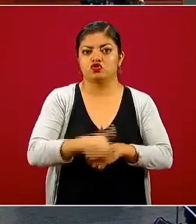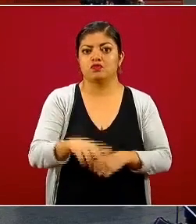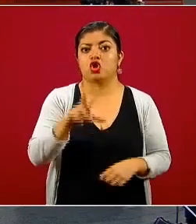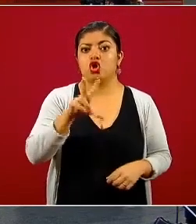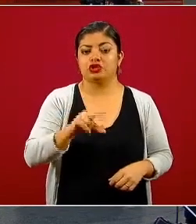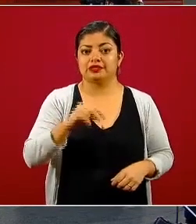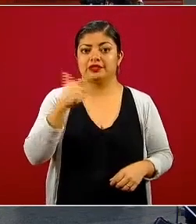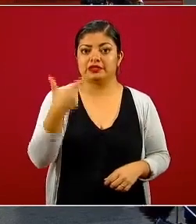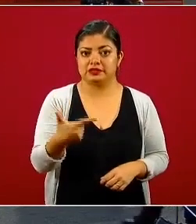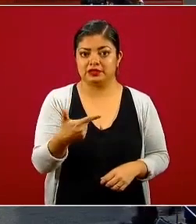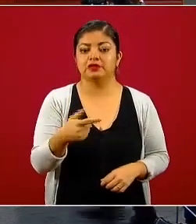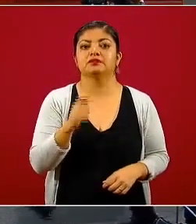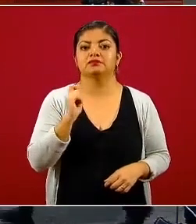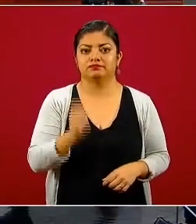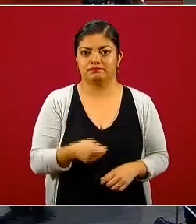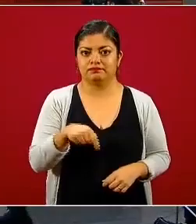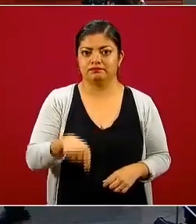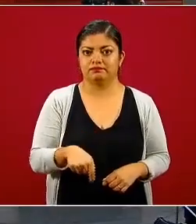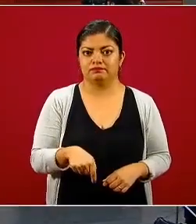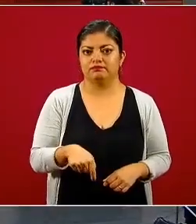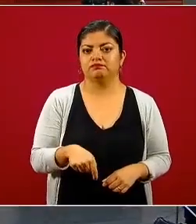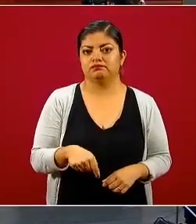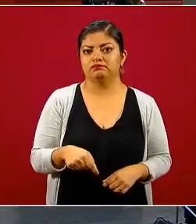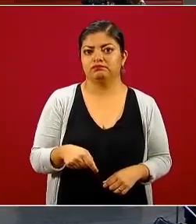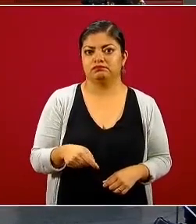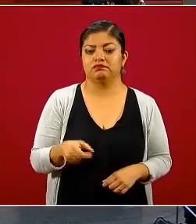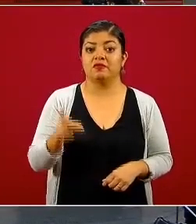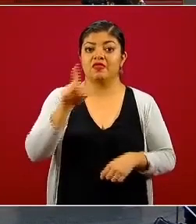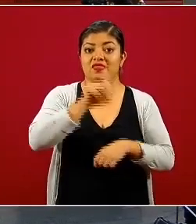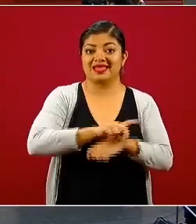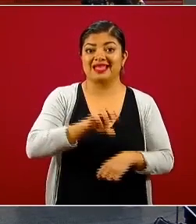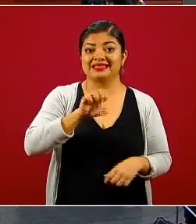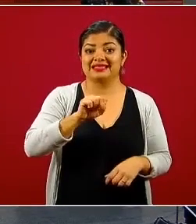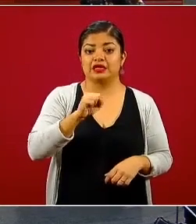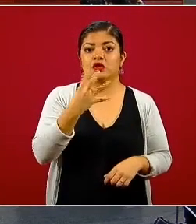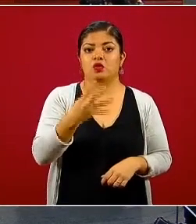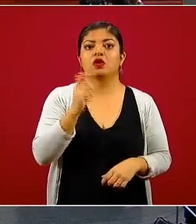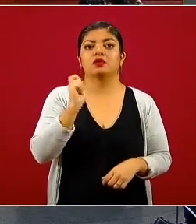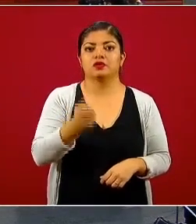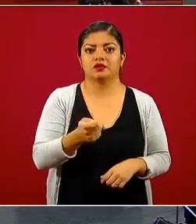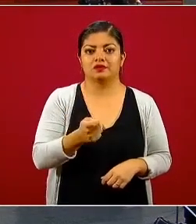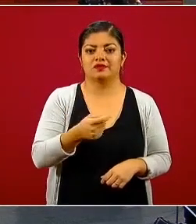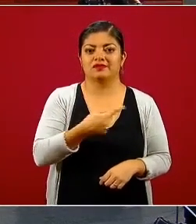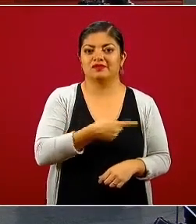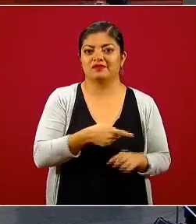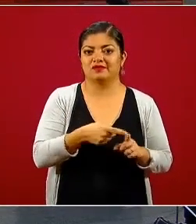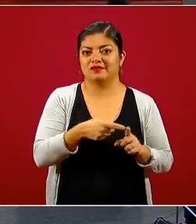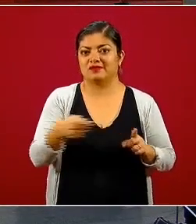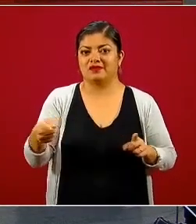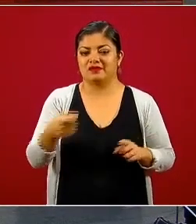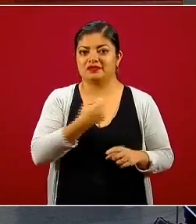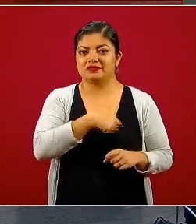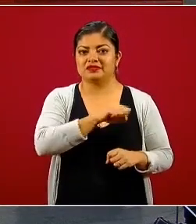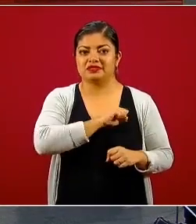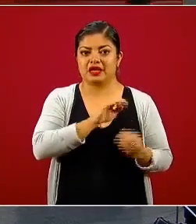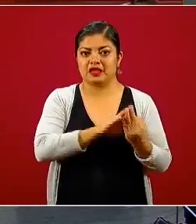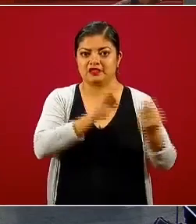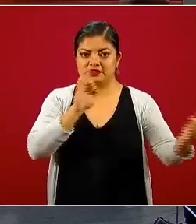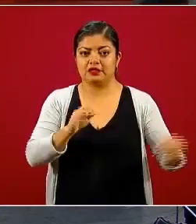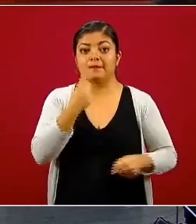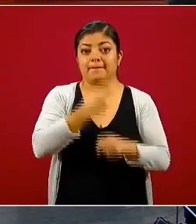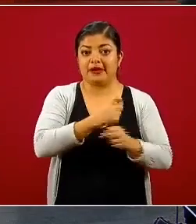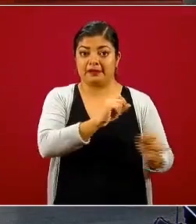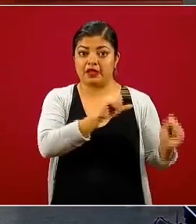87, que a la vez se realiza en el día 64 de la Jornada Nacional de Sana Distancia. Pasemos, por favor, a la